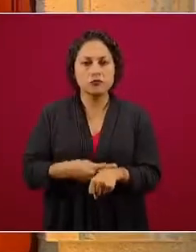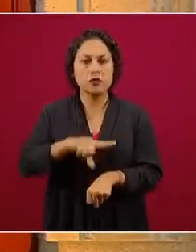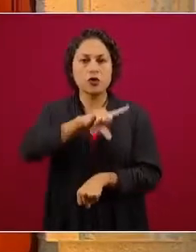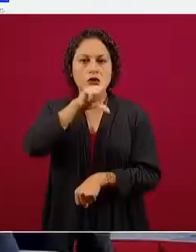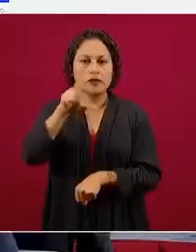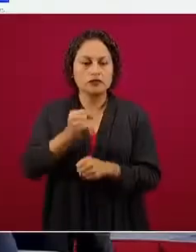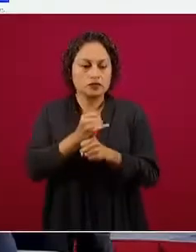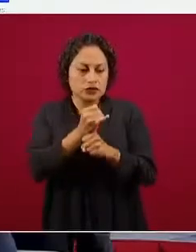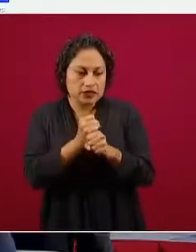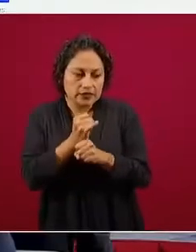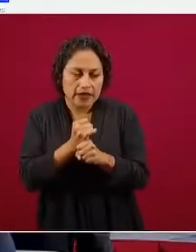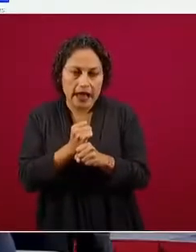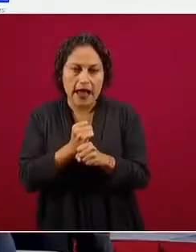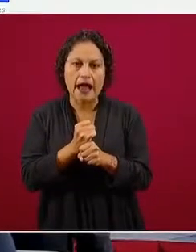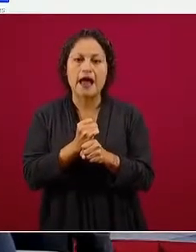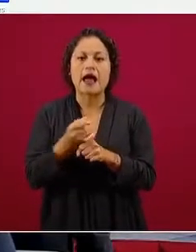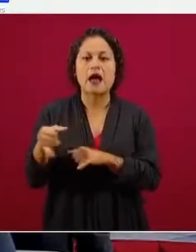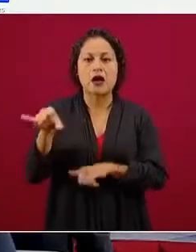confirmándose o siendo